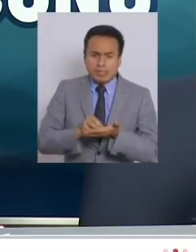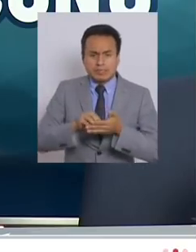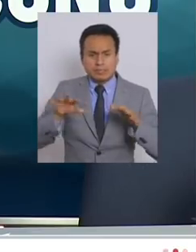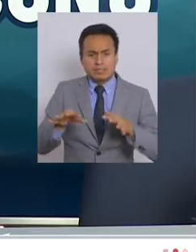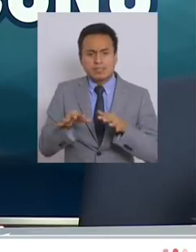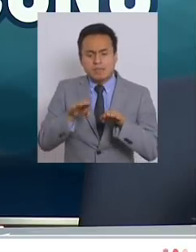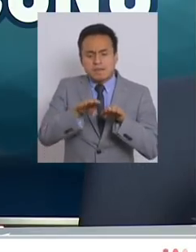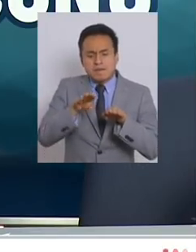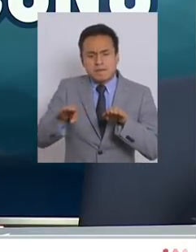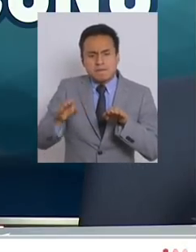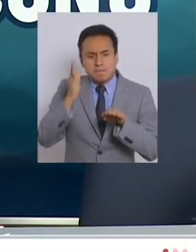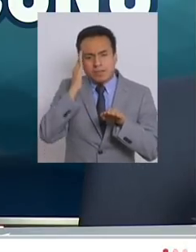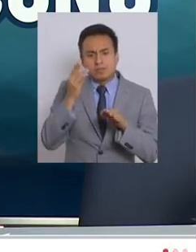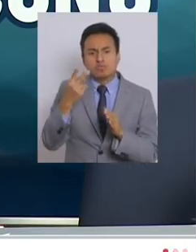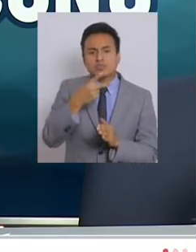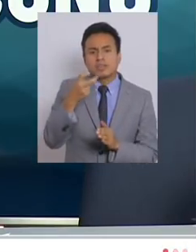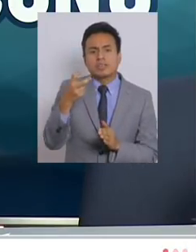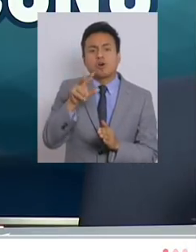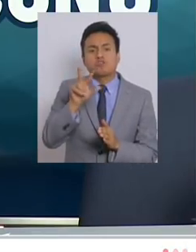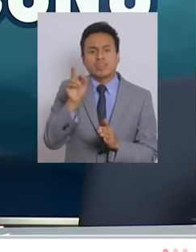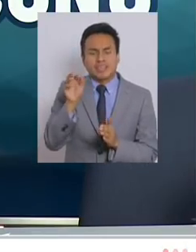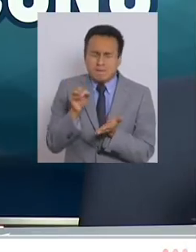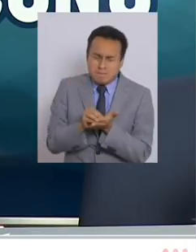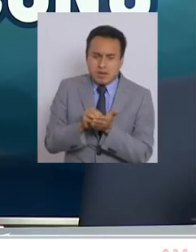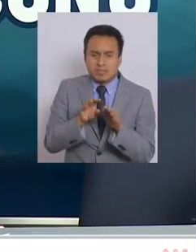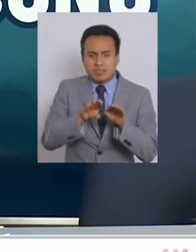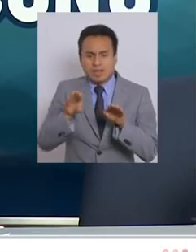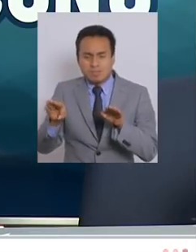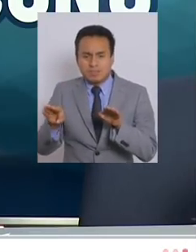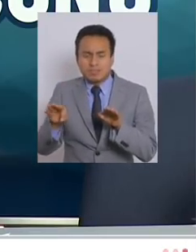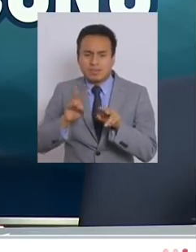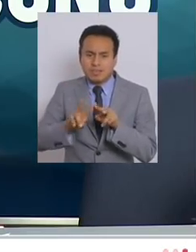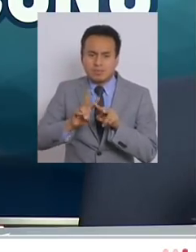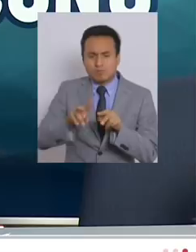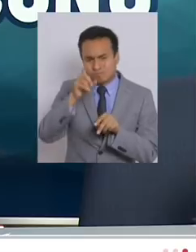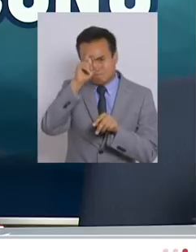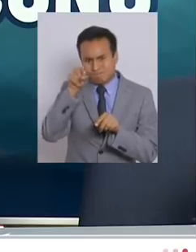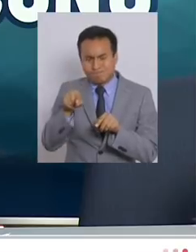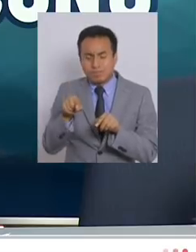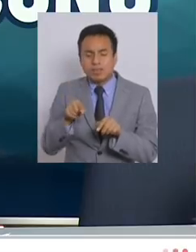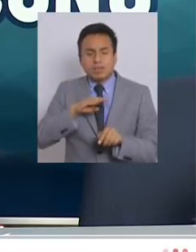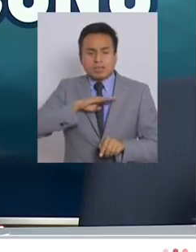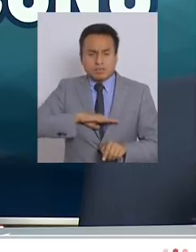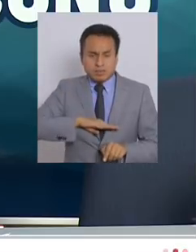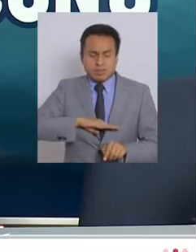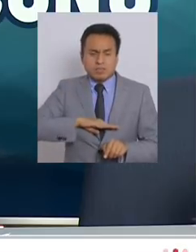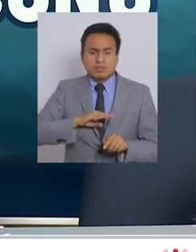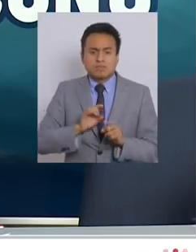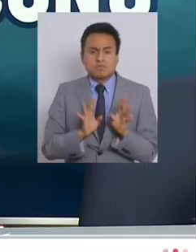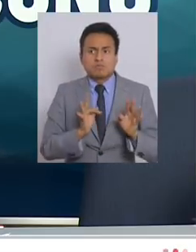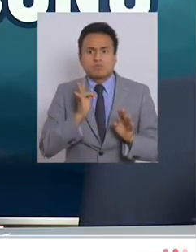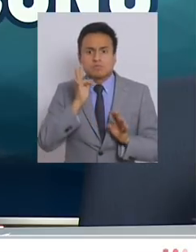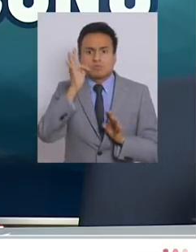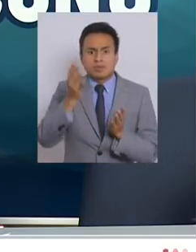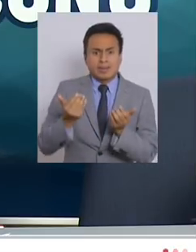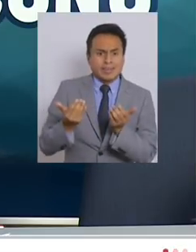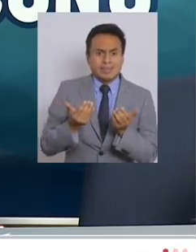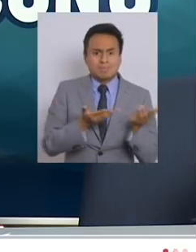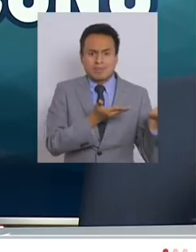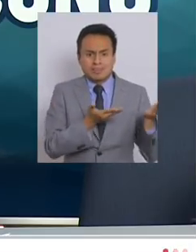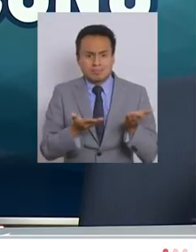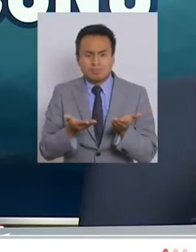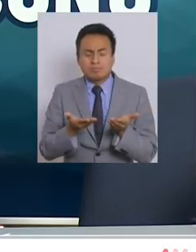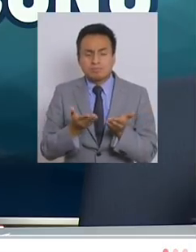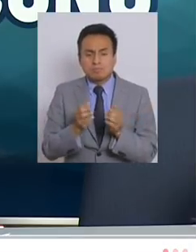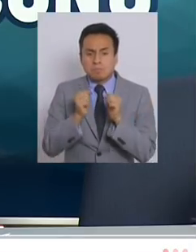incrementando en cerca de 280 camas adicionales para satisfacer las futuros requerimientos que